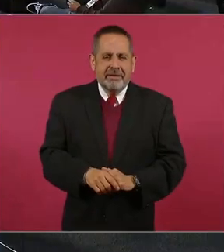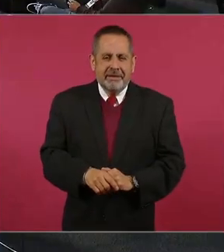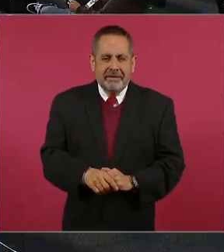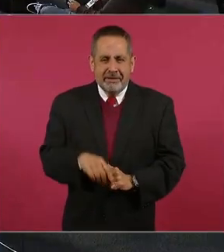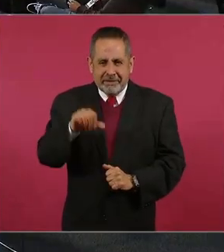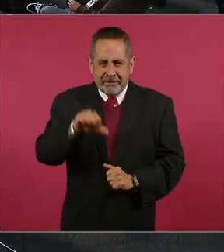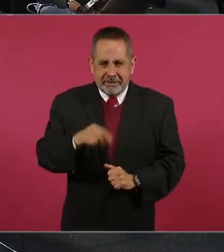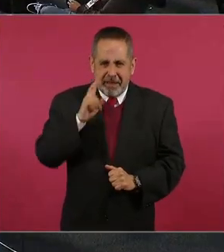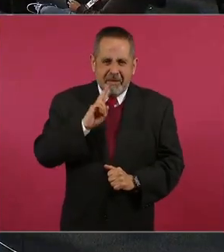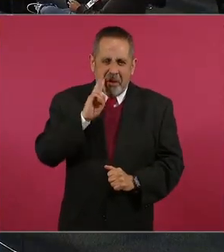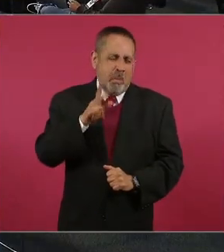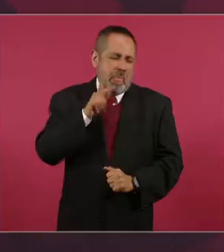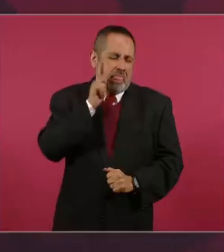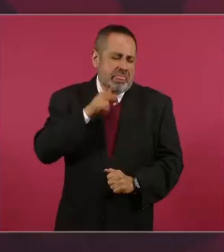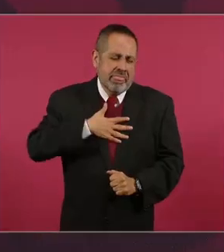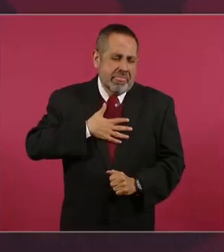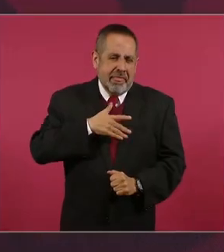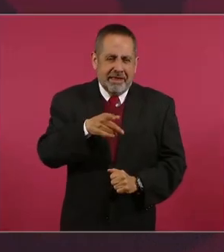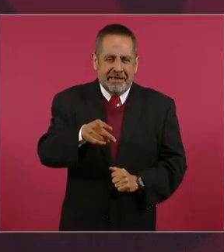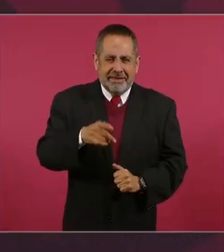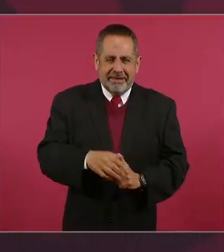hoy,